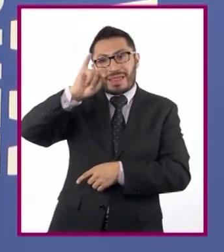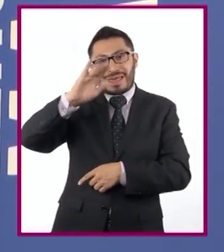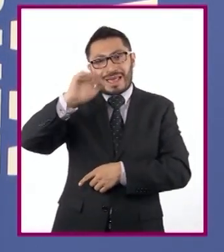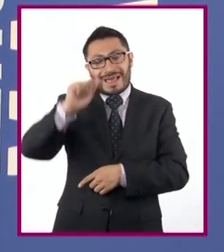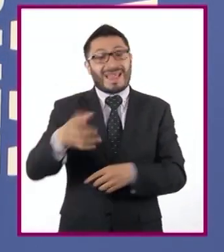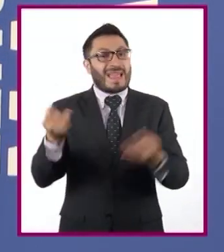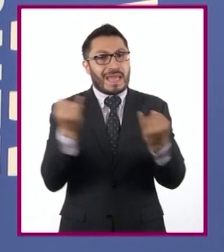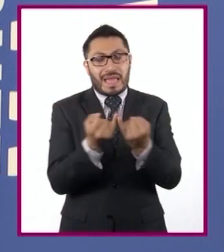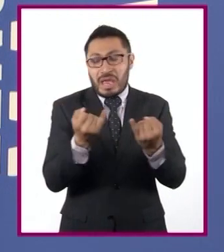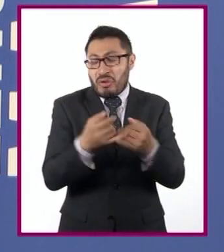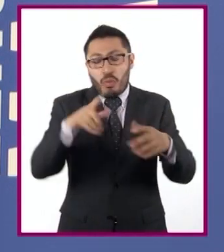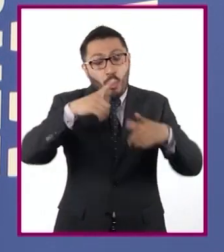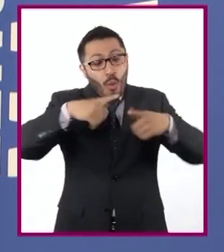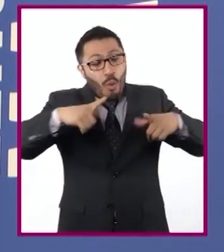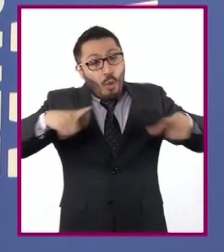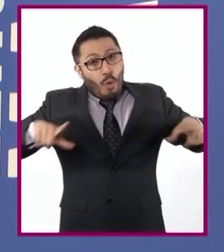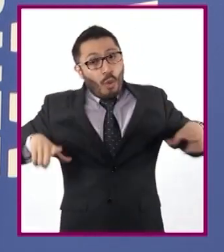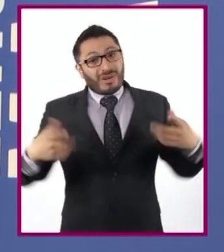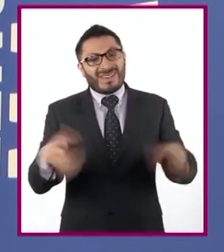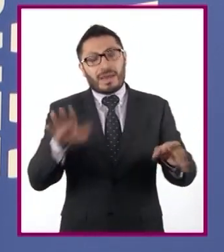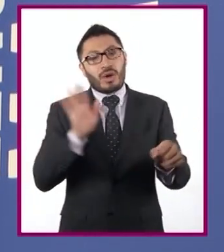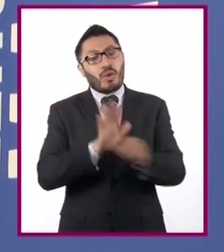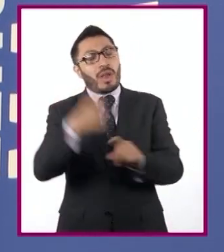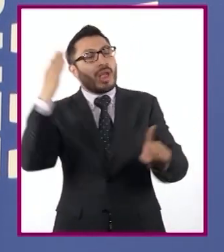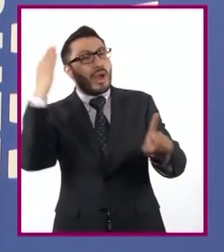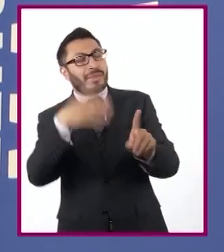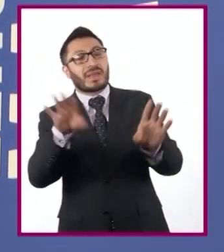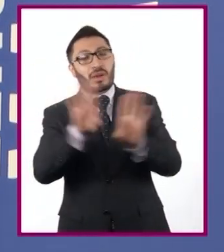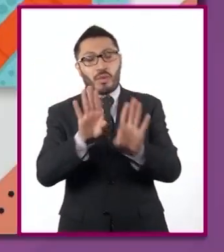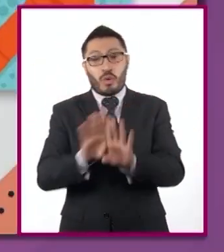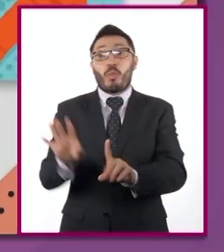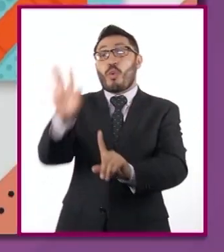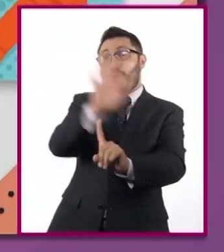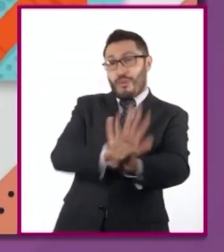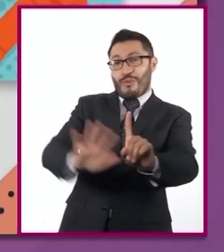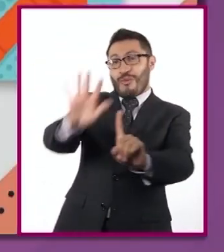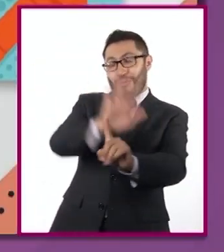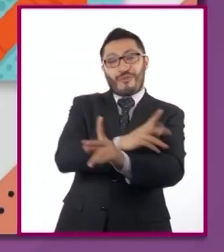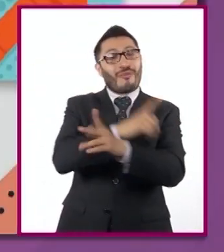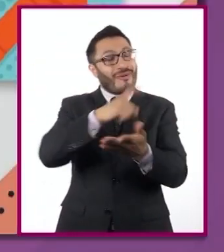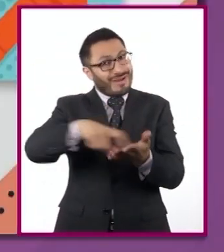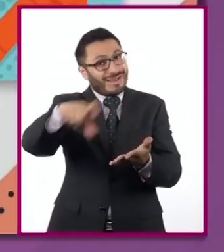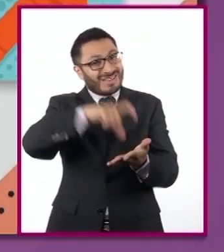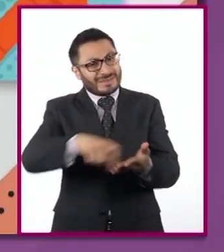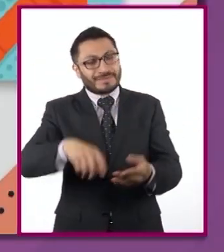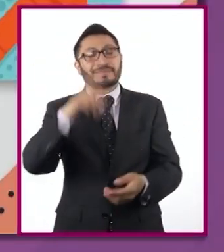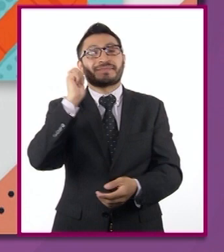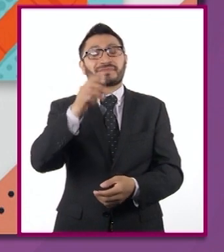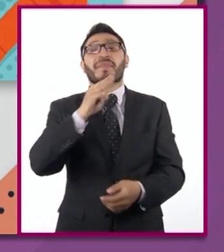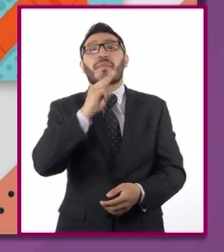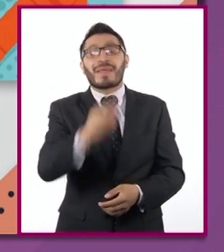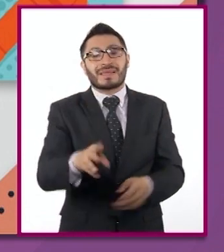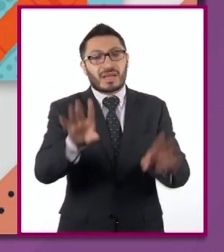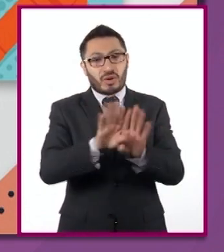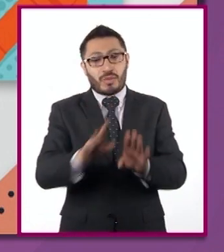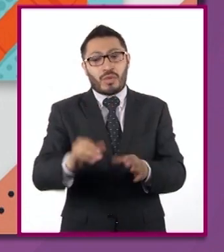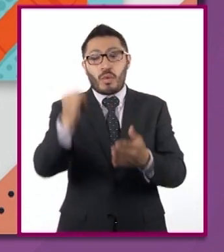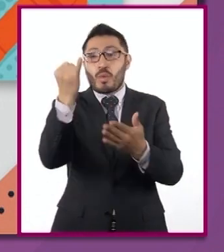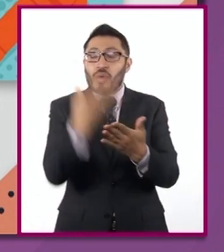figuras retóricas, cuya función es la de persuadir al público. Los mensajes publicitarios pueden ser